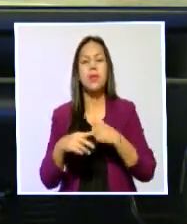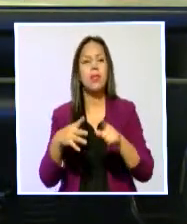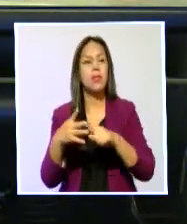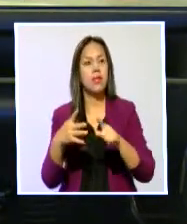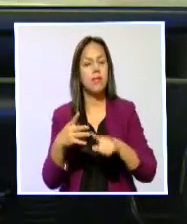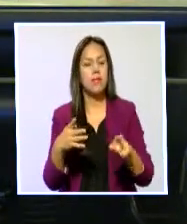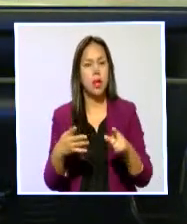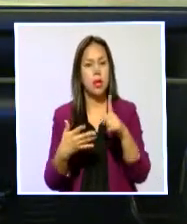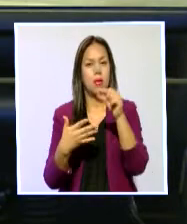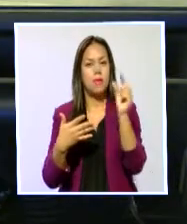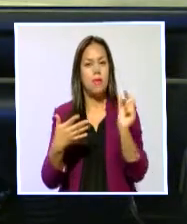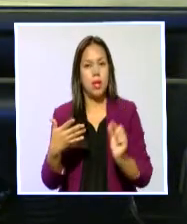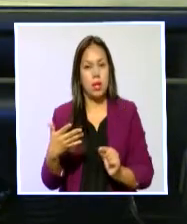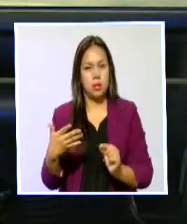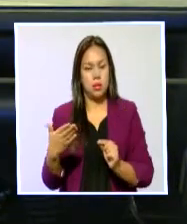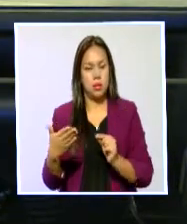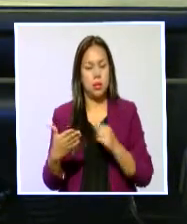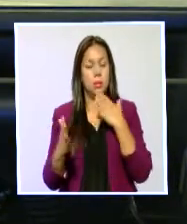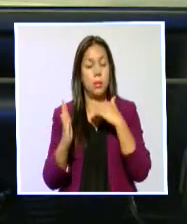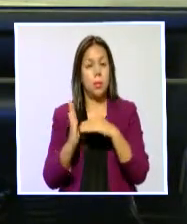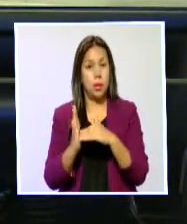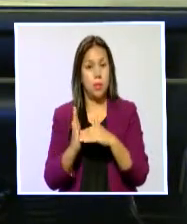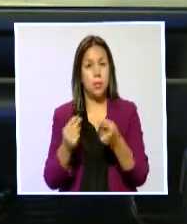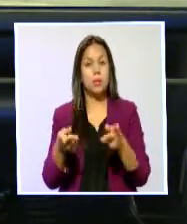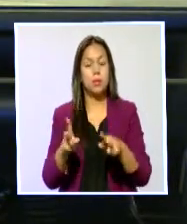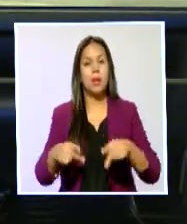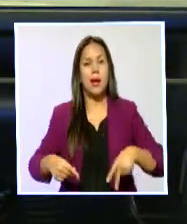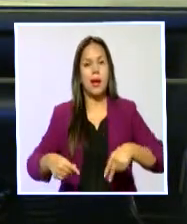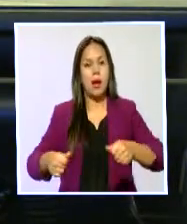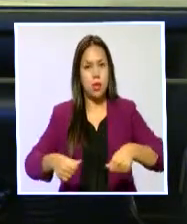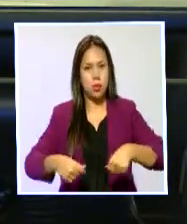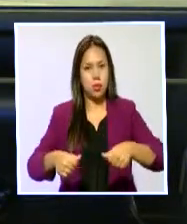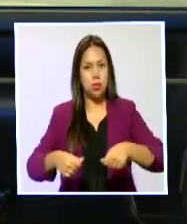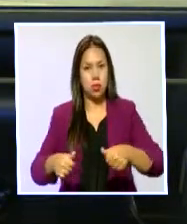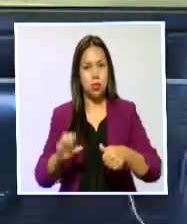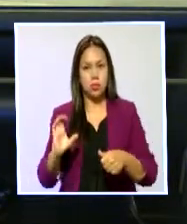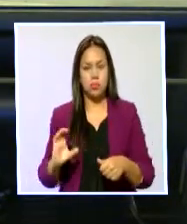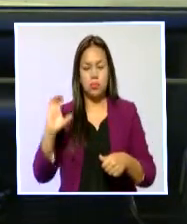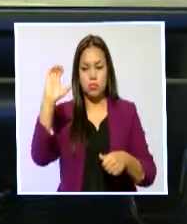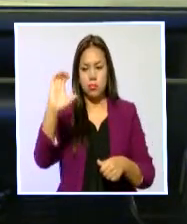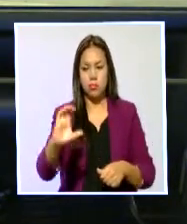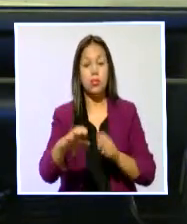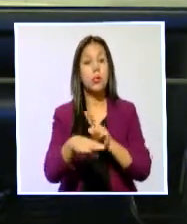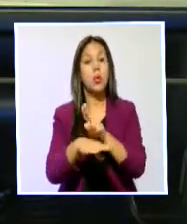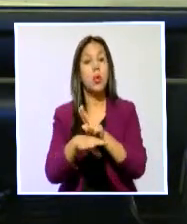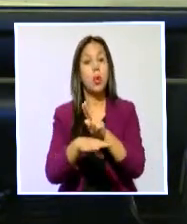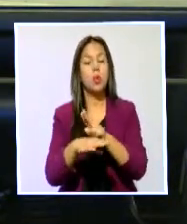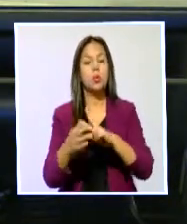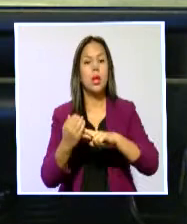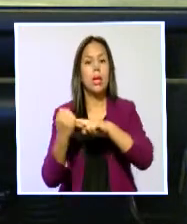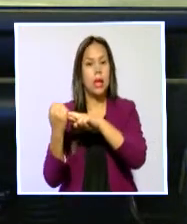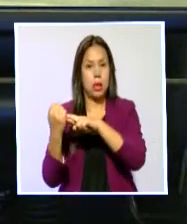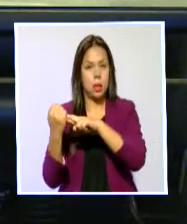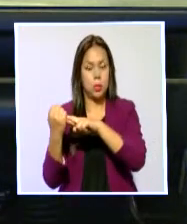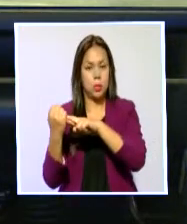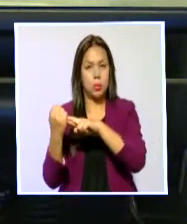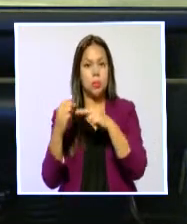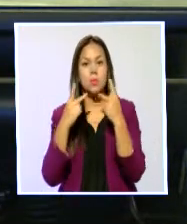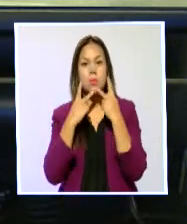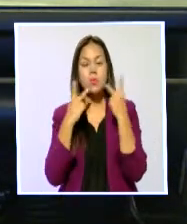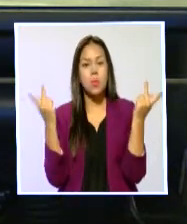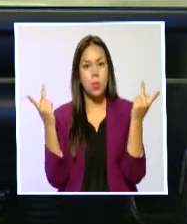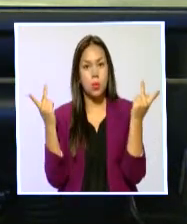de financiamiento, además de examinar los gastos, inversiones, utilización de los recursos